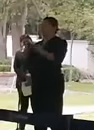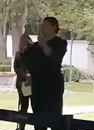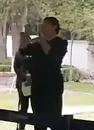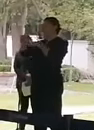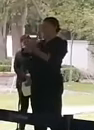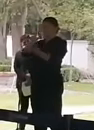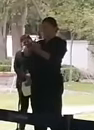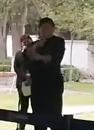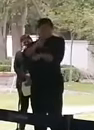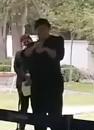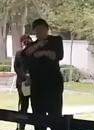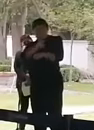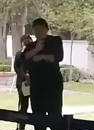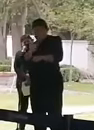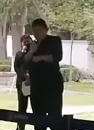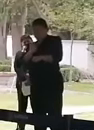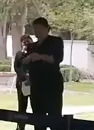bien contigo.